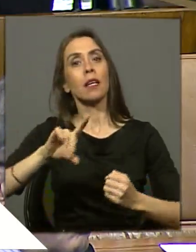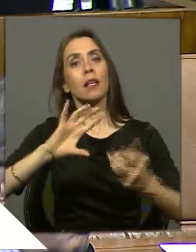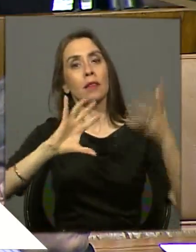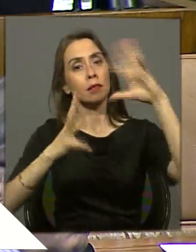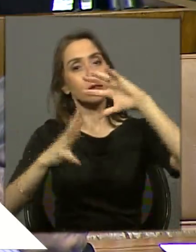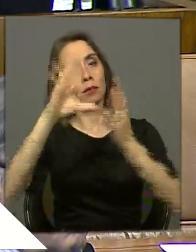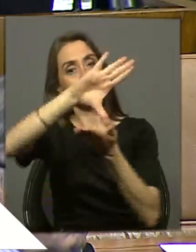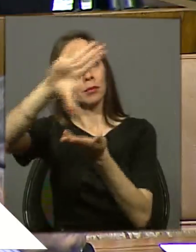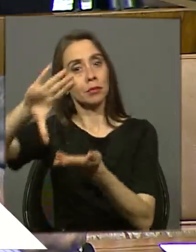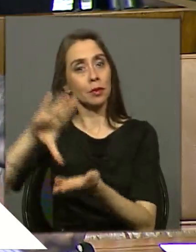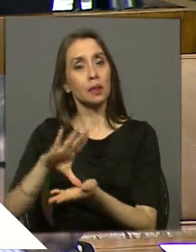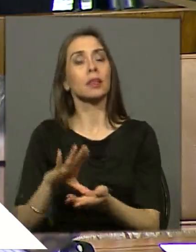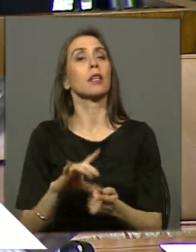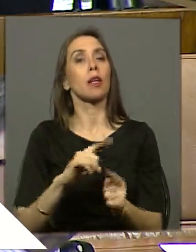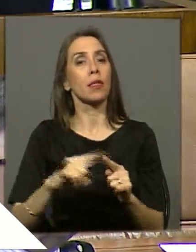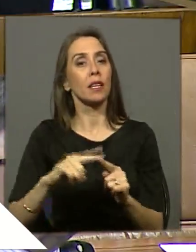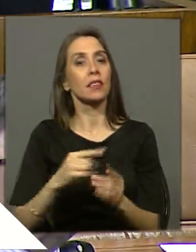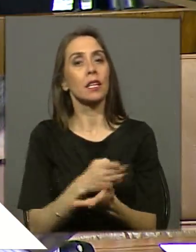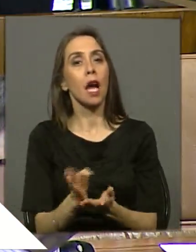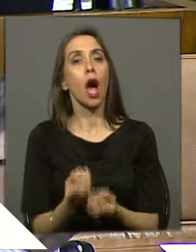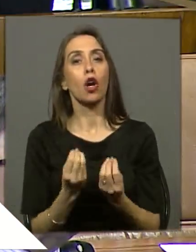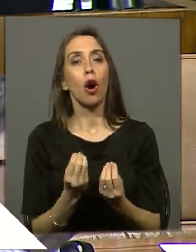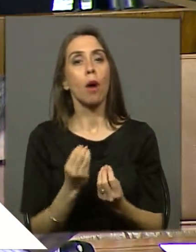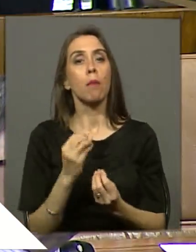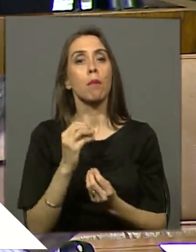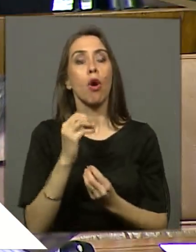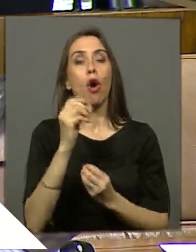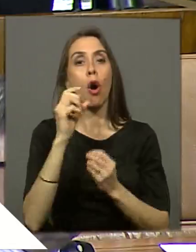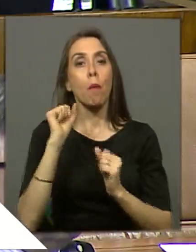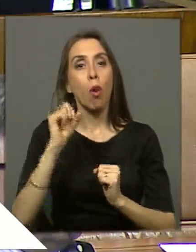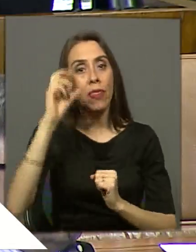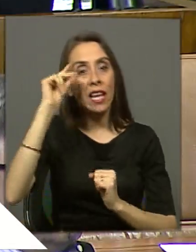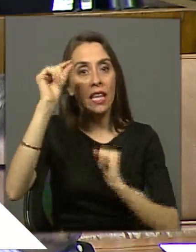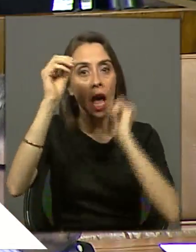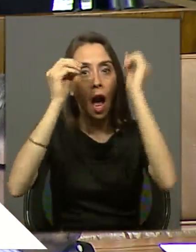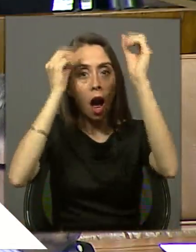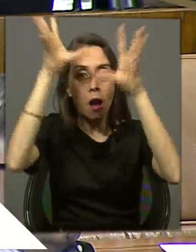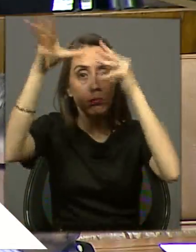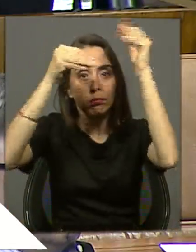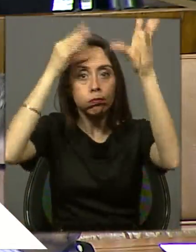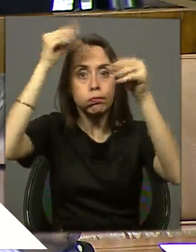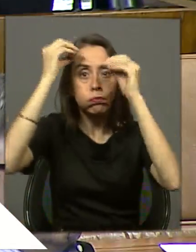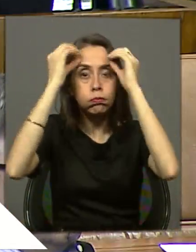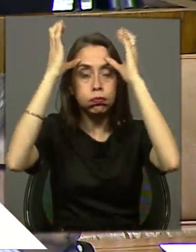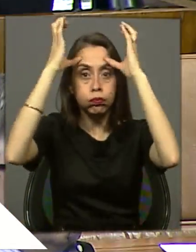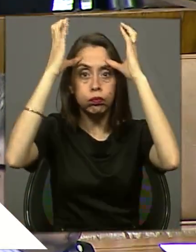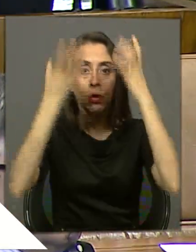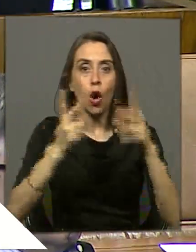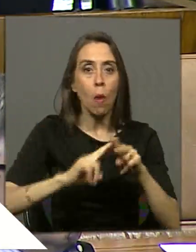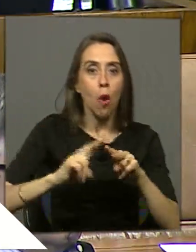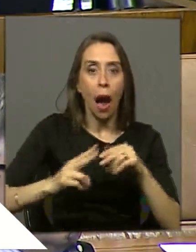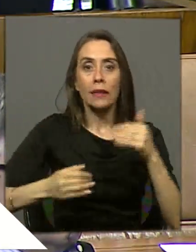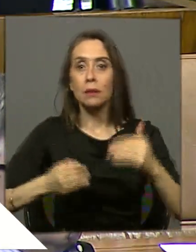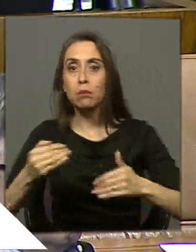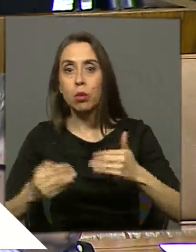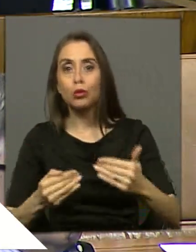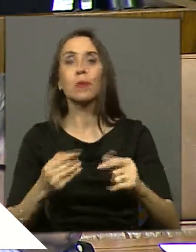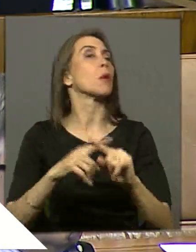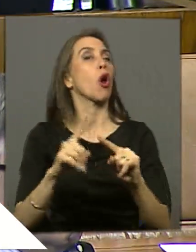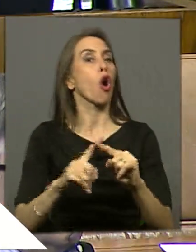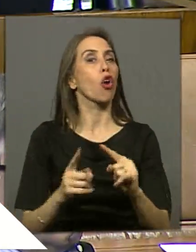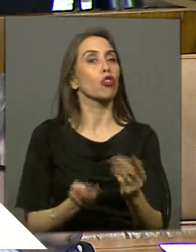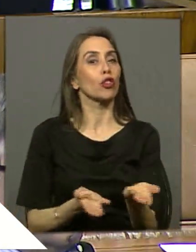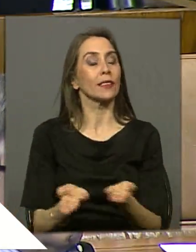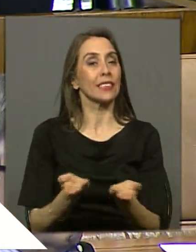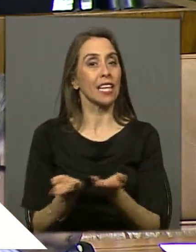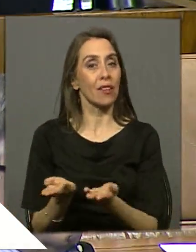eso en distintas áreas como la creación de conocimiento como la creación de procedimientos de distintos servicios hoy día que de